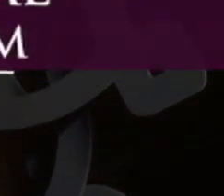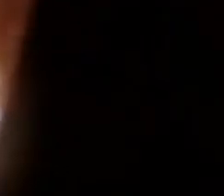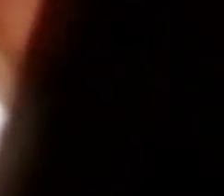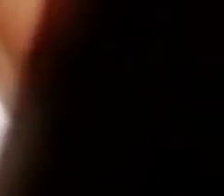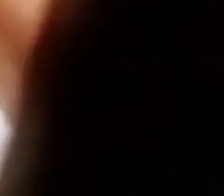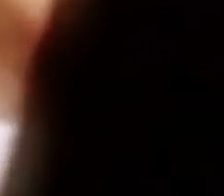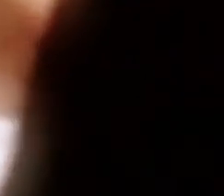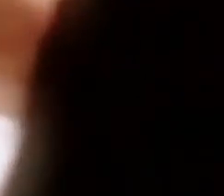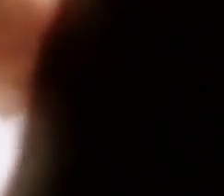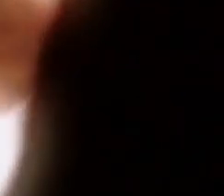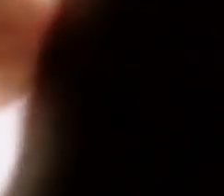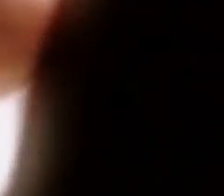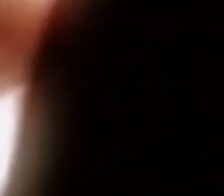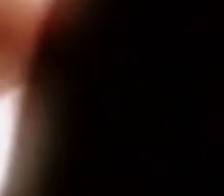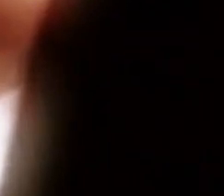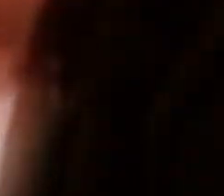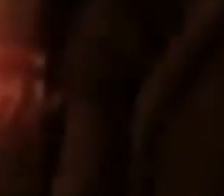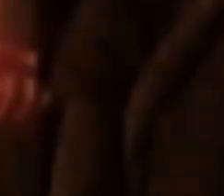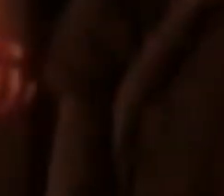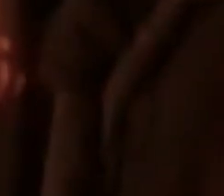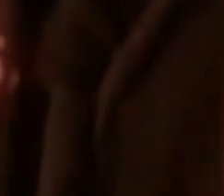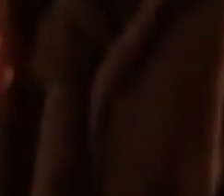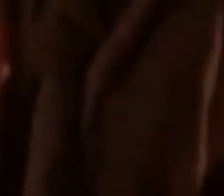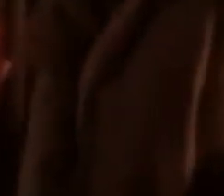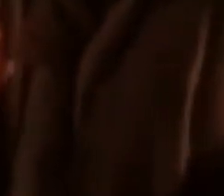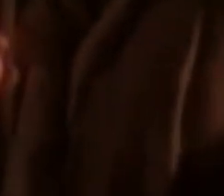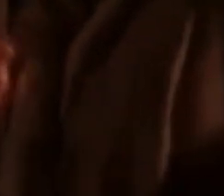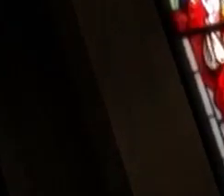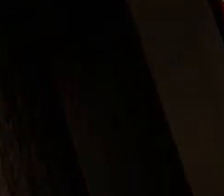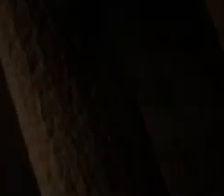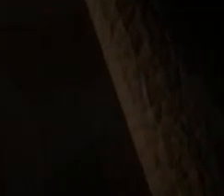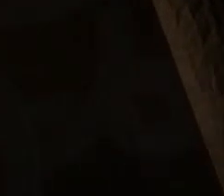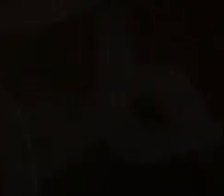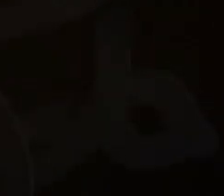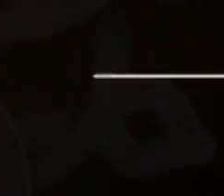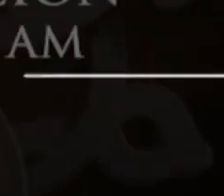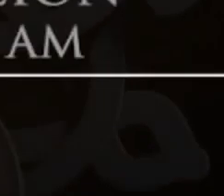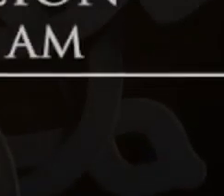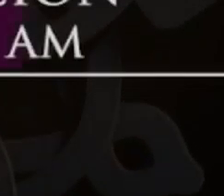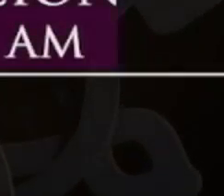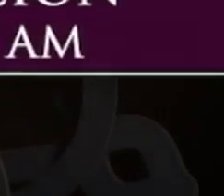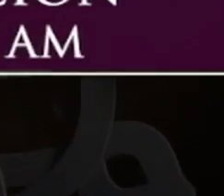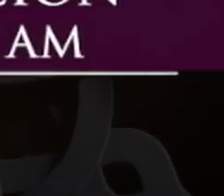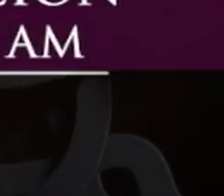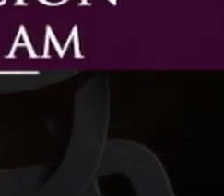Y el domingo 12 a las 9 de la mañana, la Santa Misa de Resurrección.